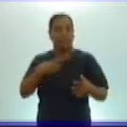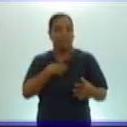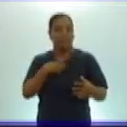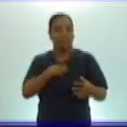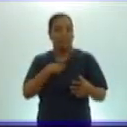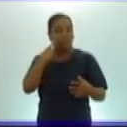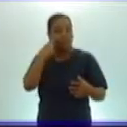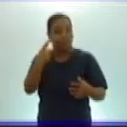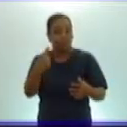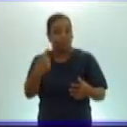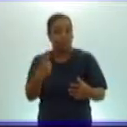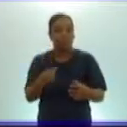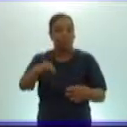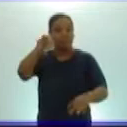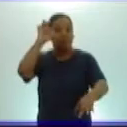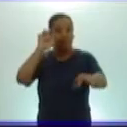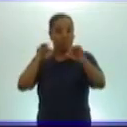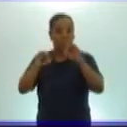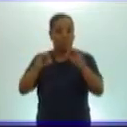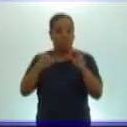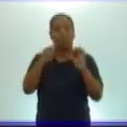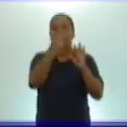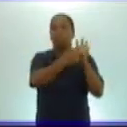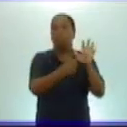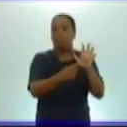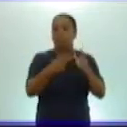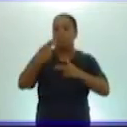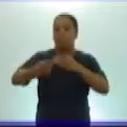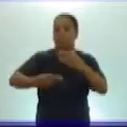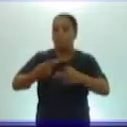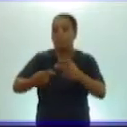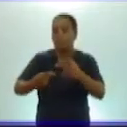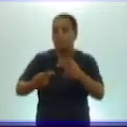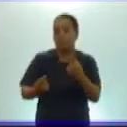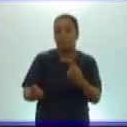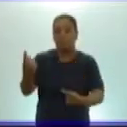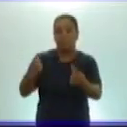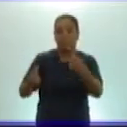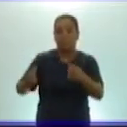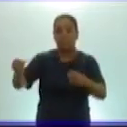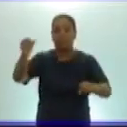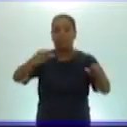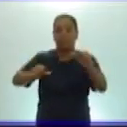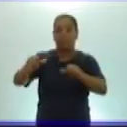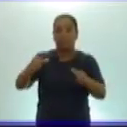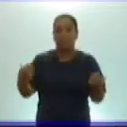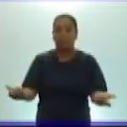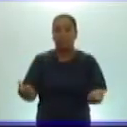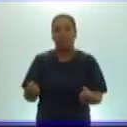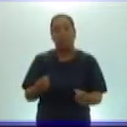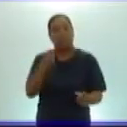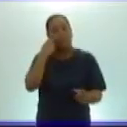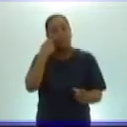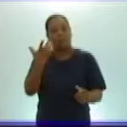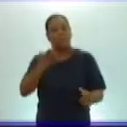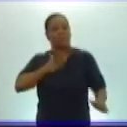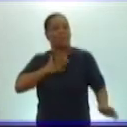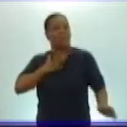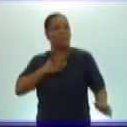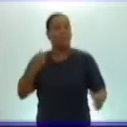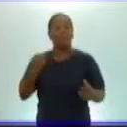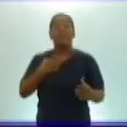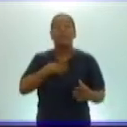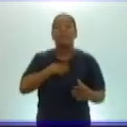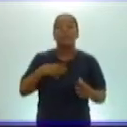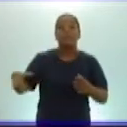selección de la operación de separación de los componentes de las mezclas está en dependencia de las propiedades que tienen los componentes que